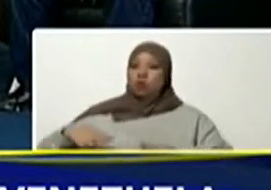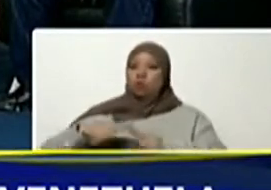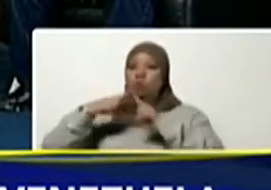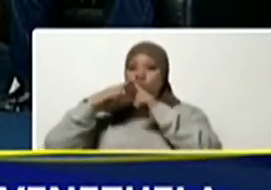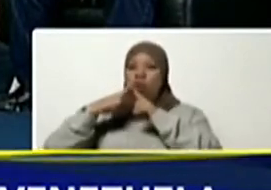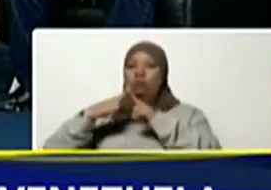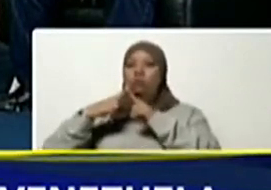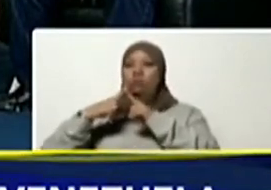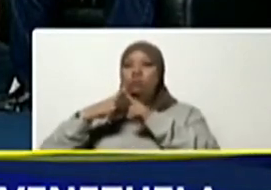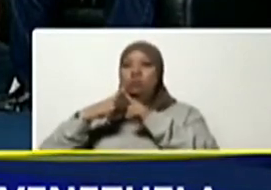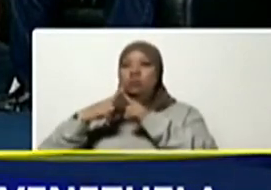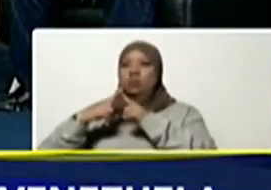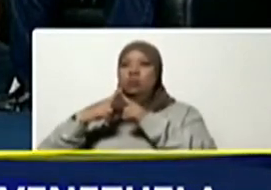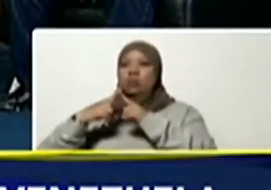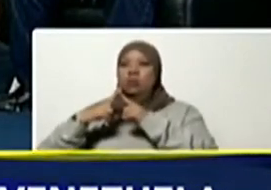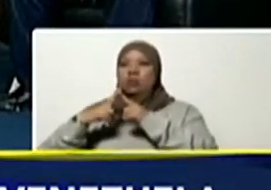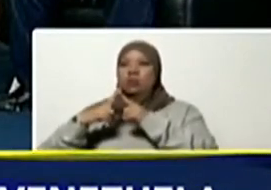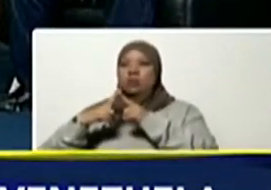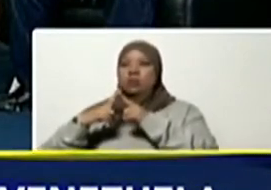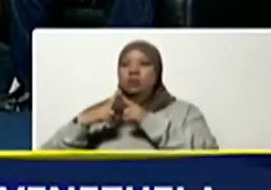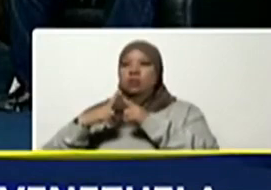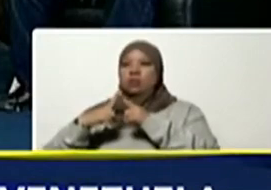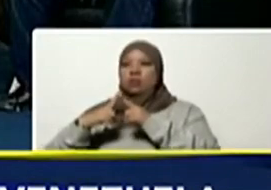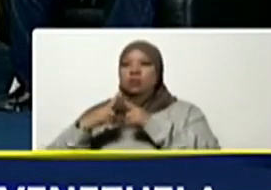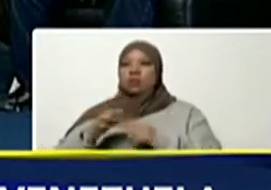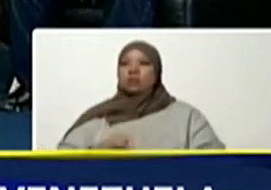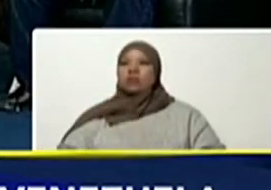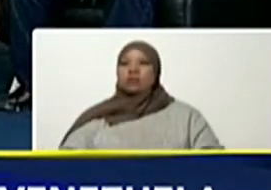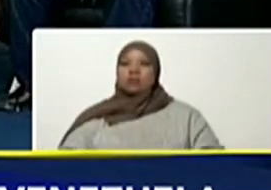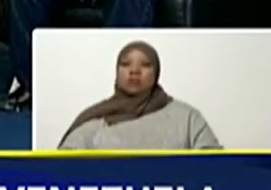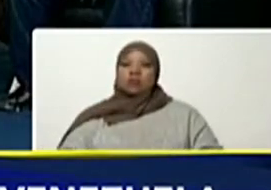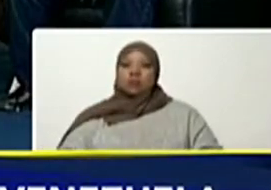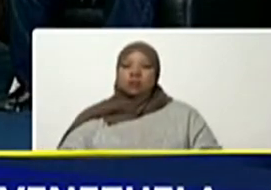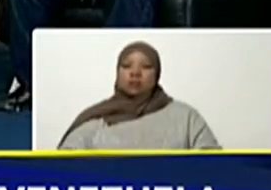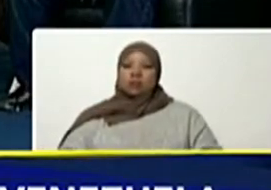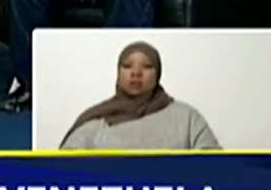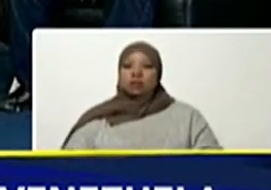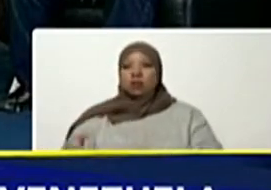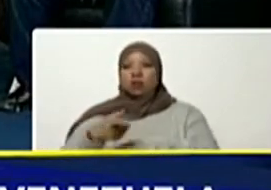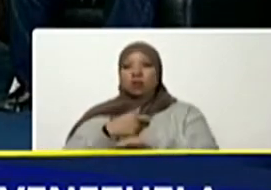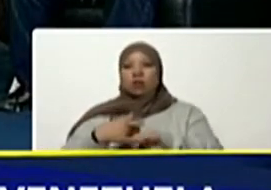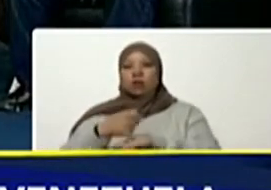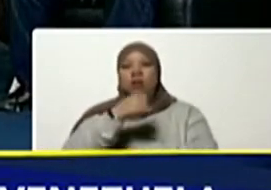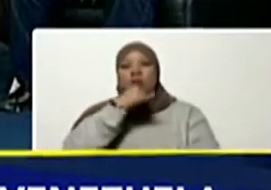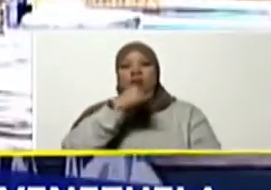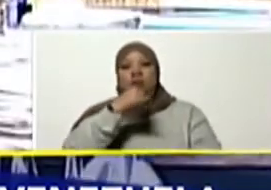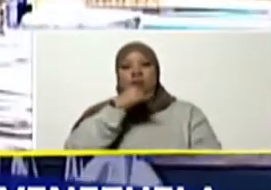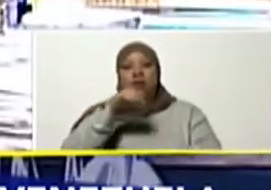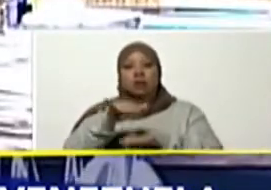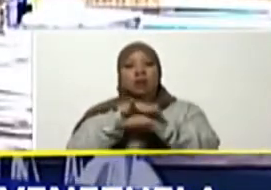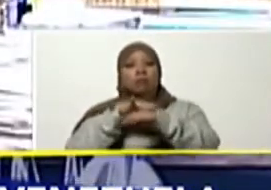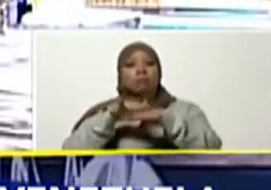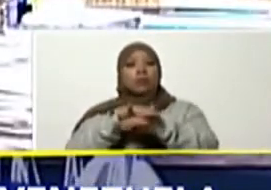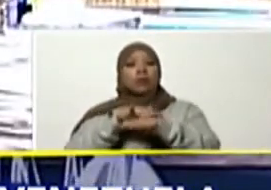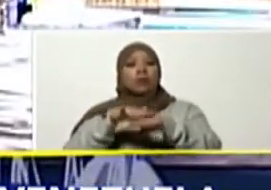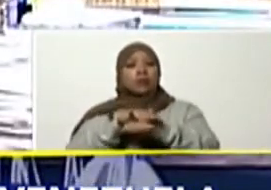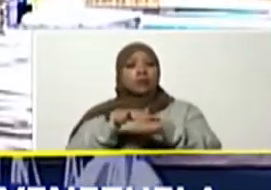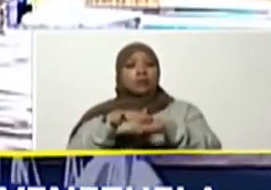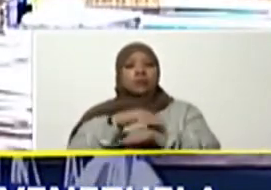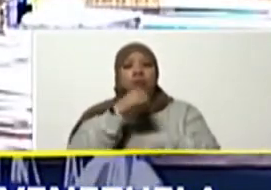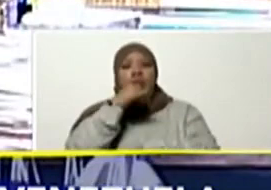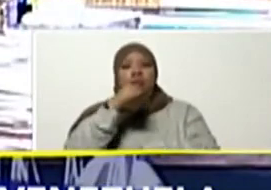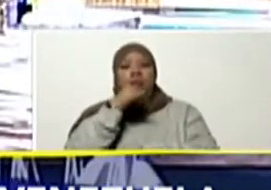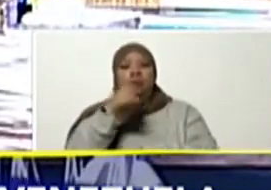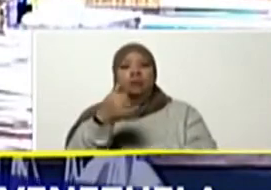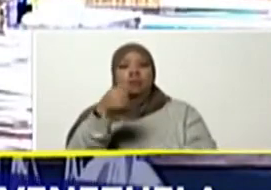ya. Le decía al ministro Ernesto Villegas y al viceministro Raúl Dimas